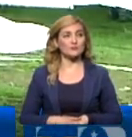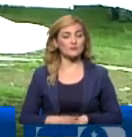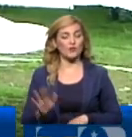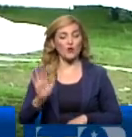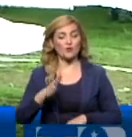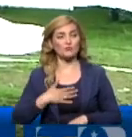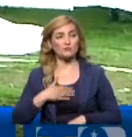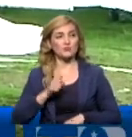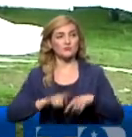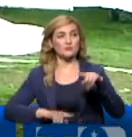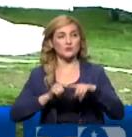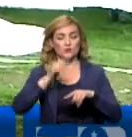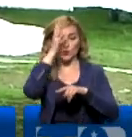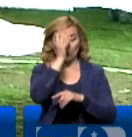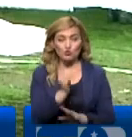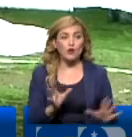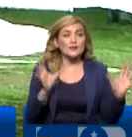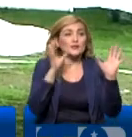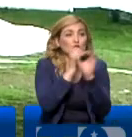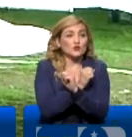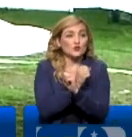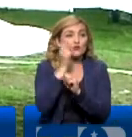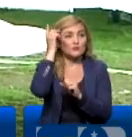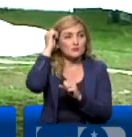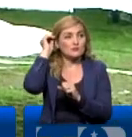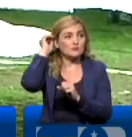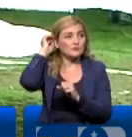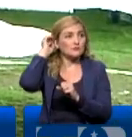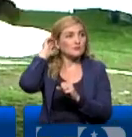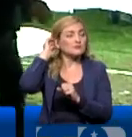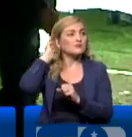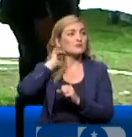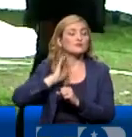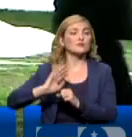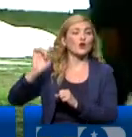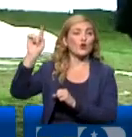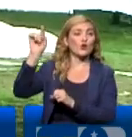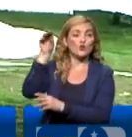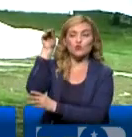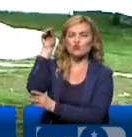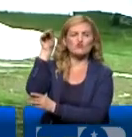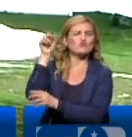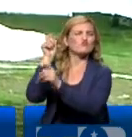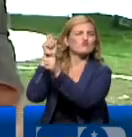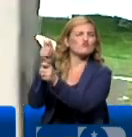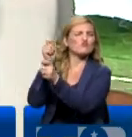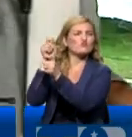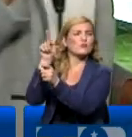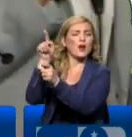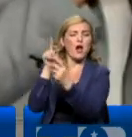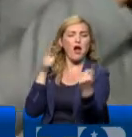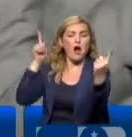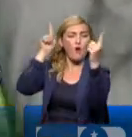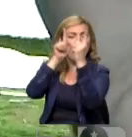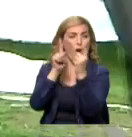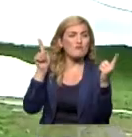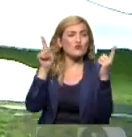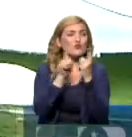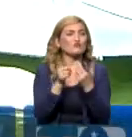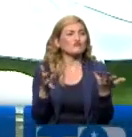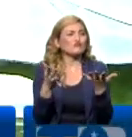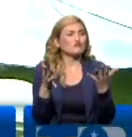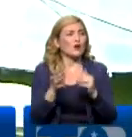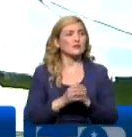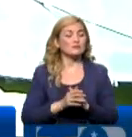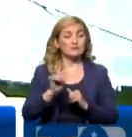estás, Milton? Amigos, muy buenas noches. Precisamente hace pocos minutos se iluminó esta escultura que representa el encuentro entre el toro y el cóndor que